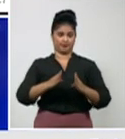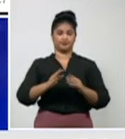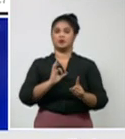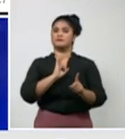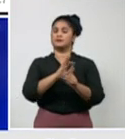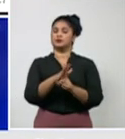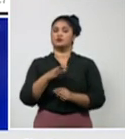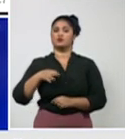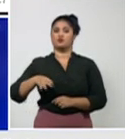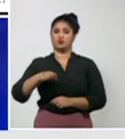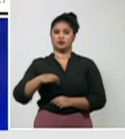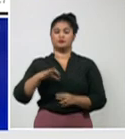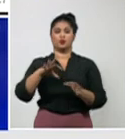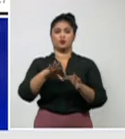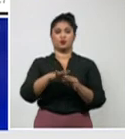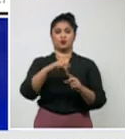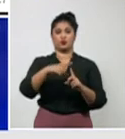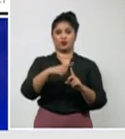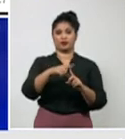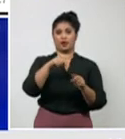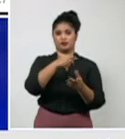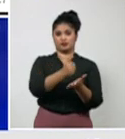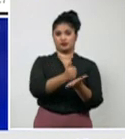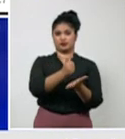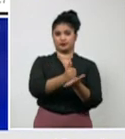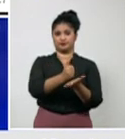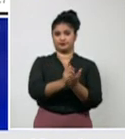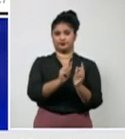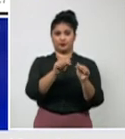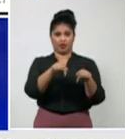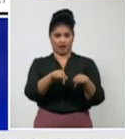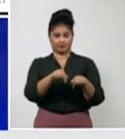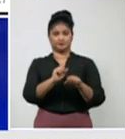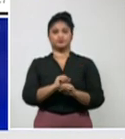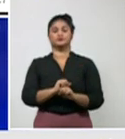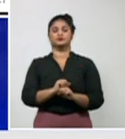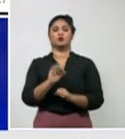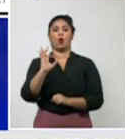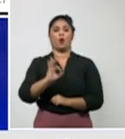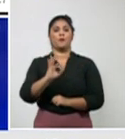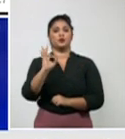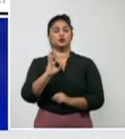municipio Guantánamo con un por ciento elevado,